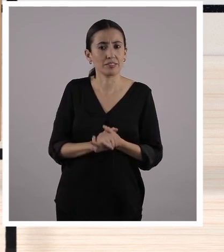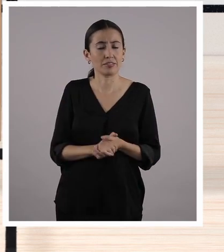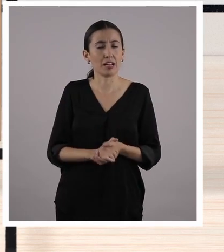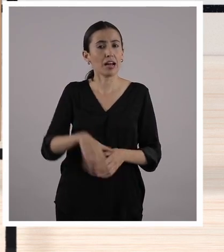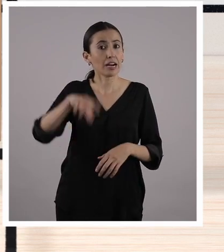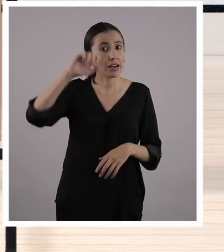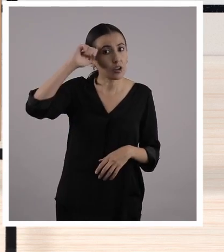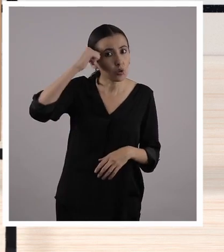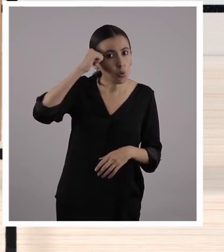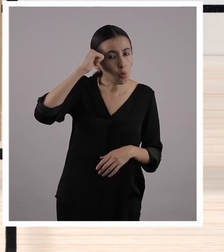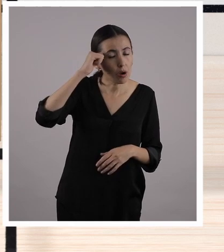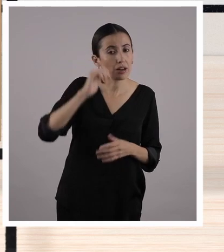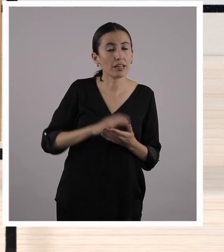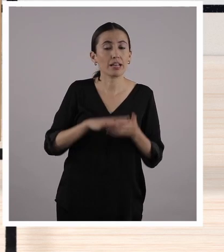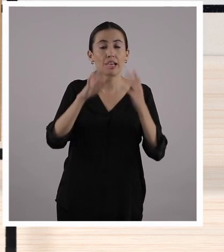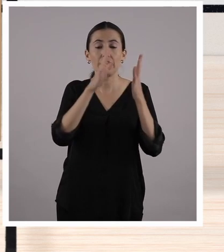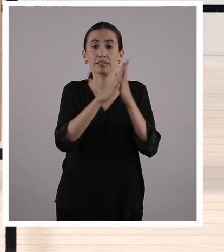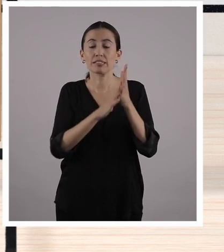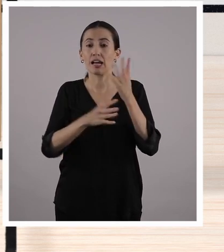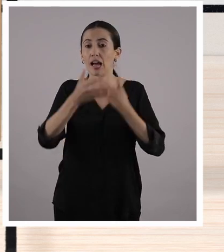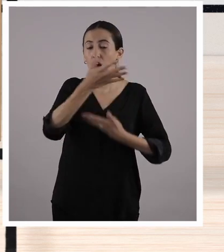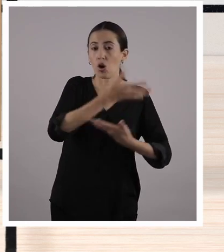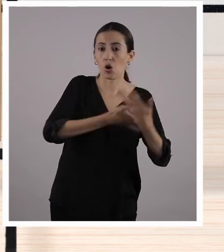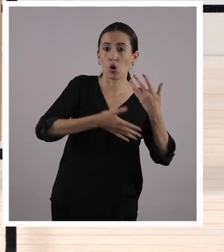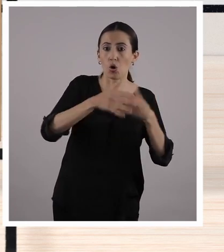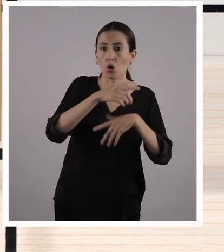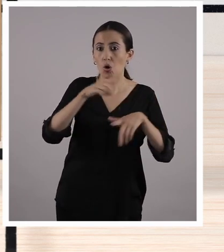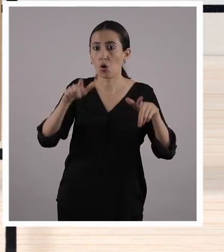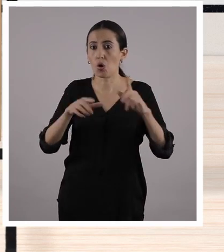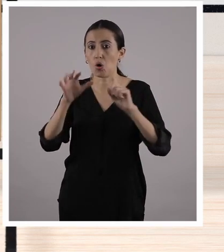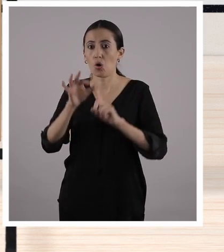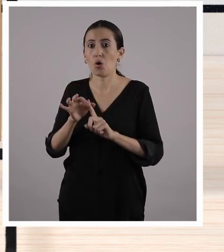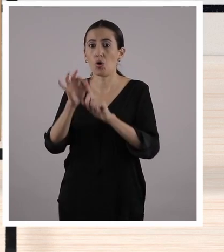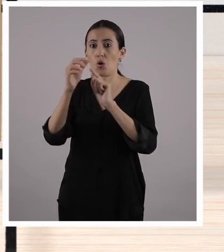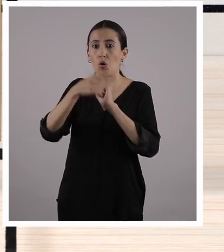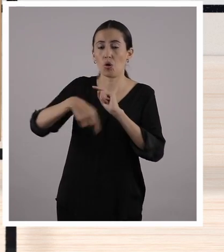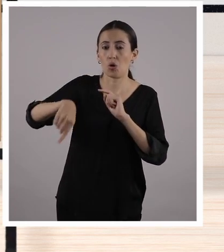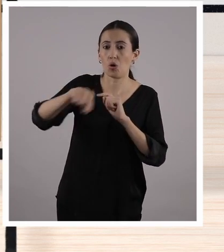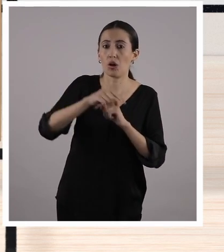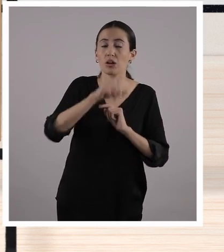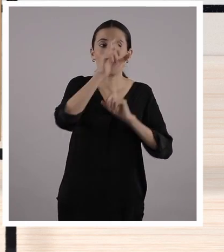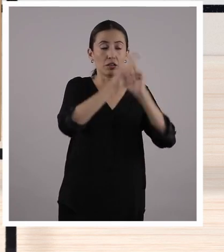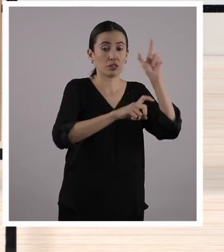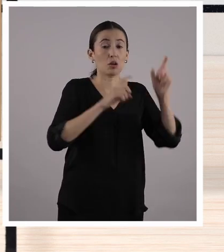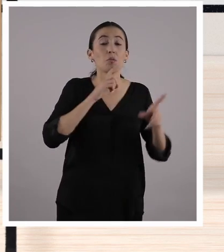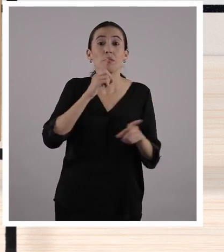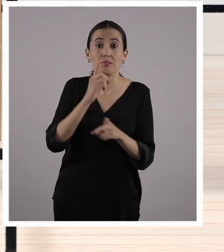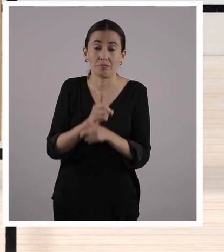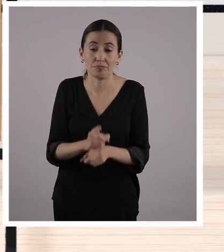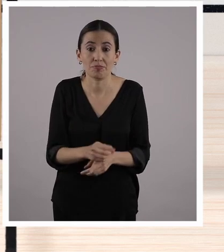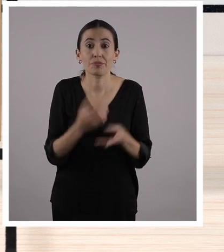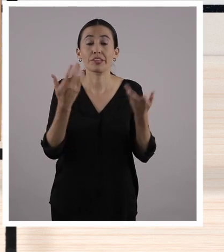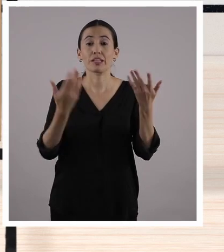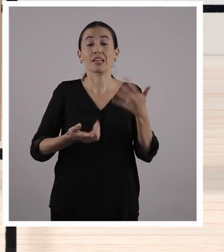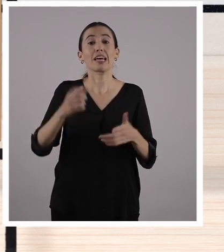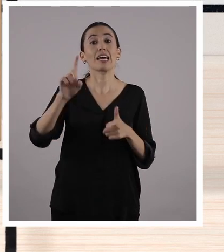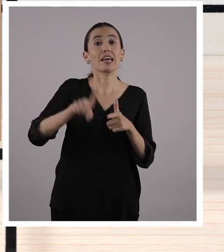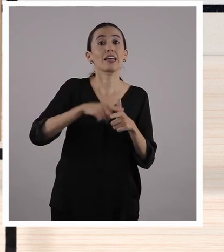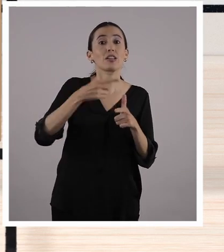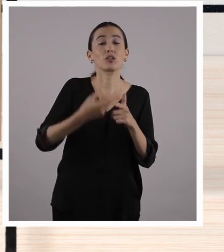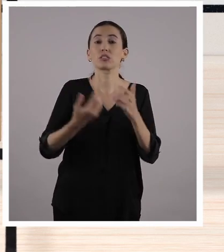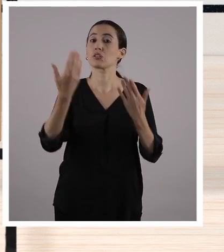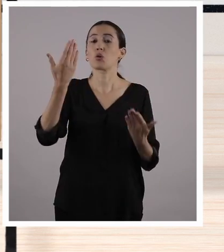leyenda? Recuerden que en la narración hablábamos de un lugar en concreto, de personajes reales, pero también de personajes imaginarios.